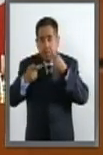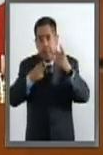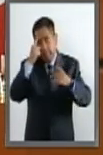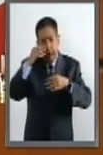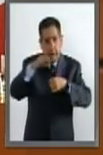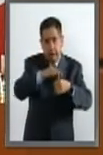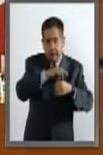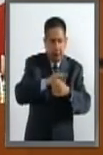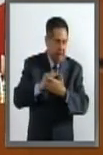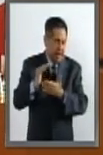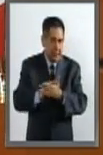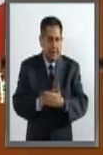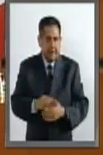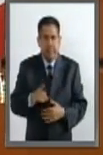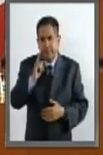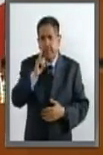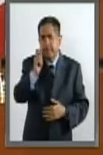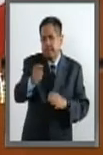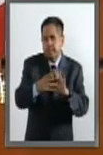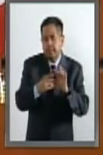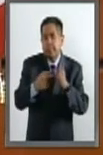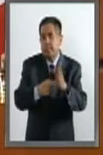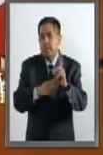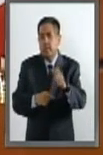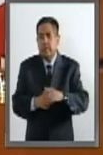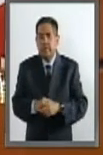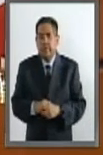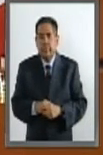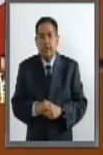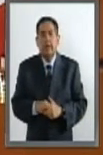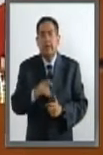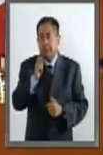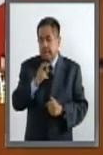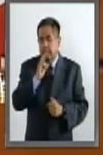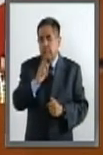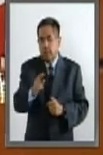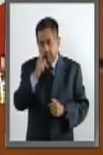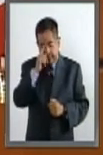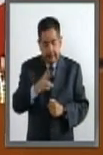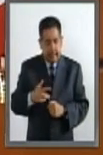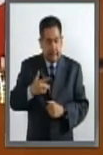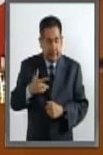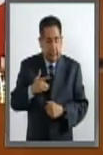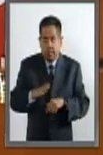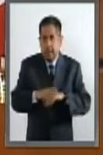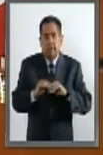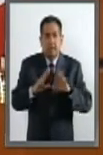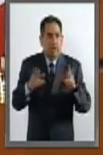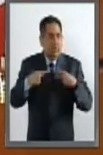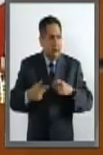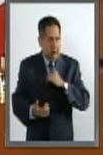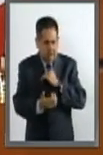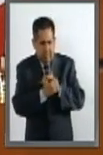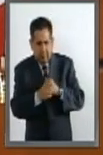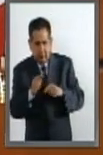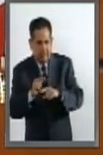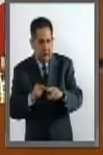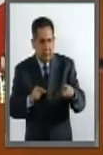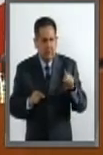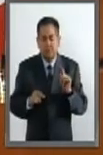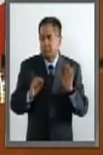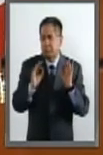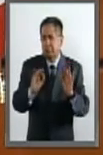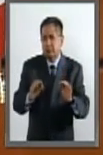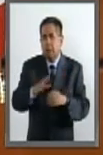siguiente. Acotar que esto es dar respuesta a un sentir y un clamor ciudadano, no simplemente a